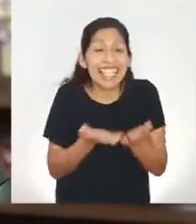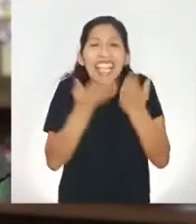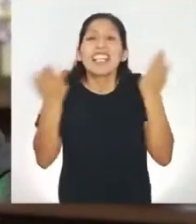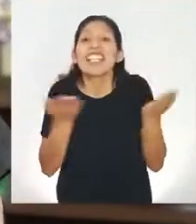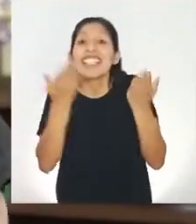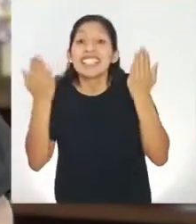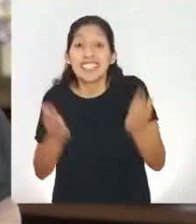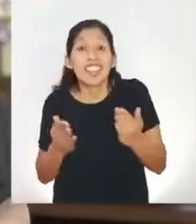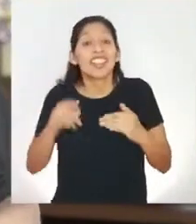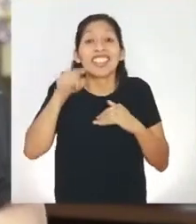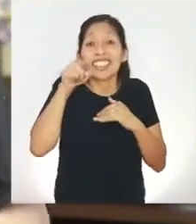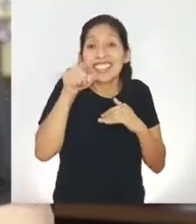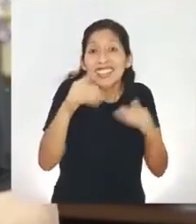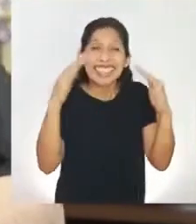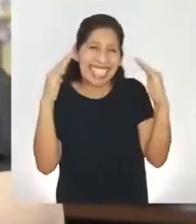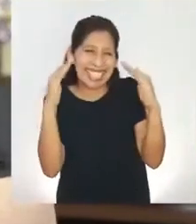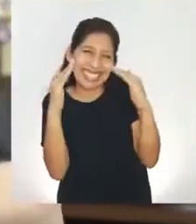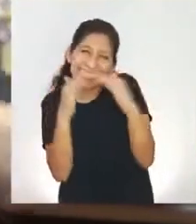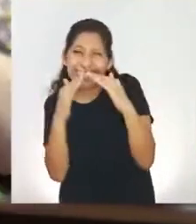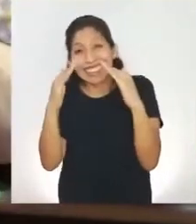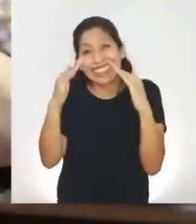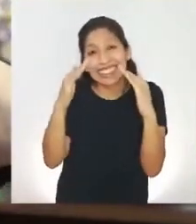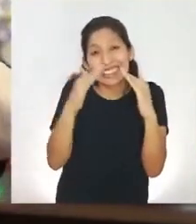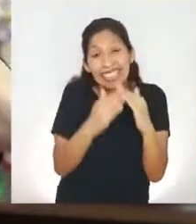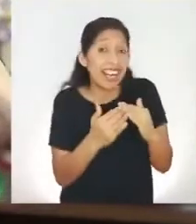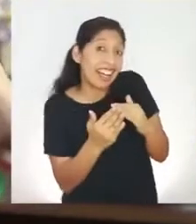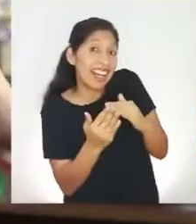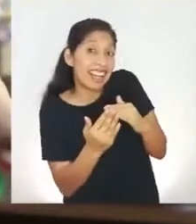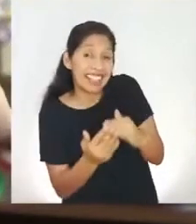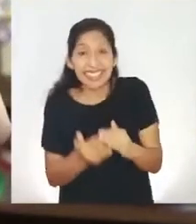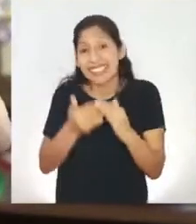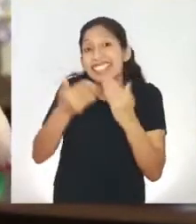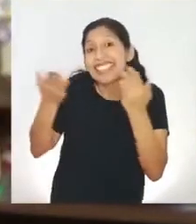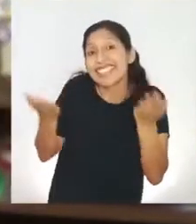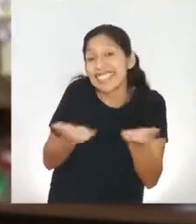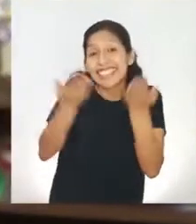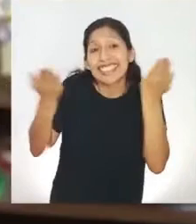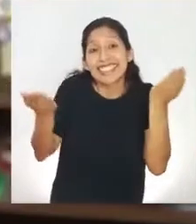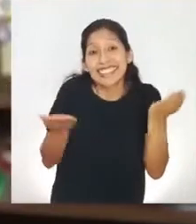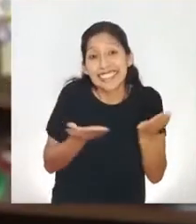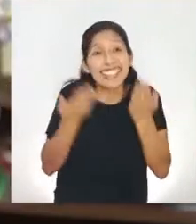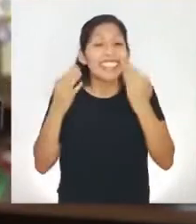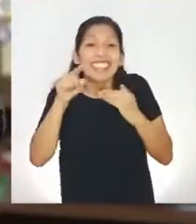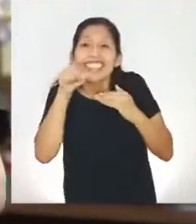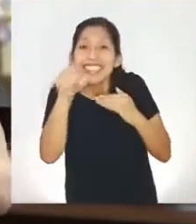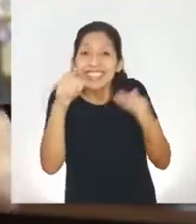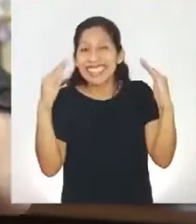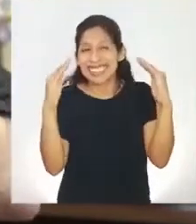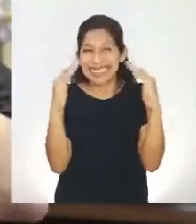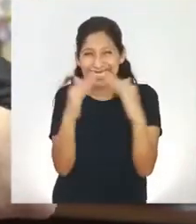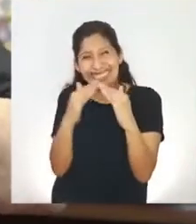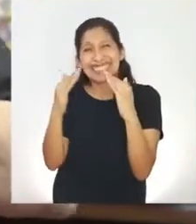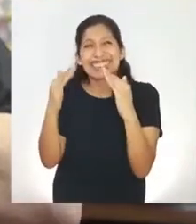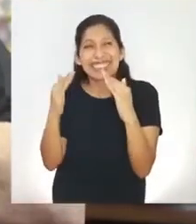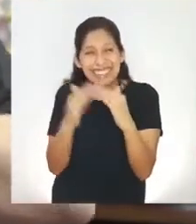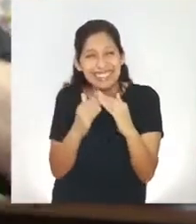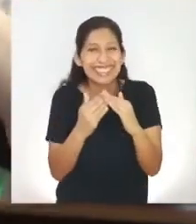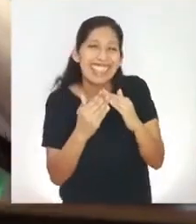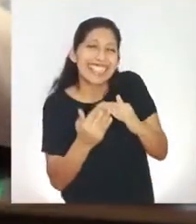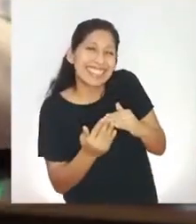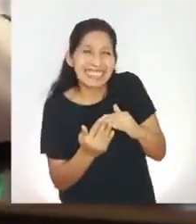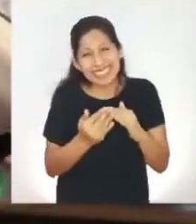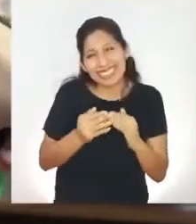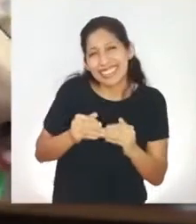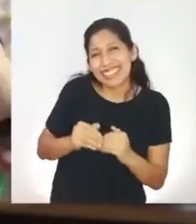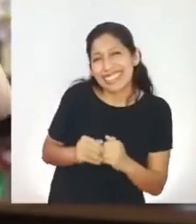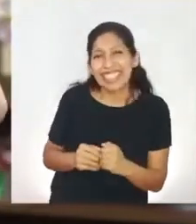Chalhuaschay, chalhuaschay, ¿dónde está tu casita? Chalhuaschay, chalhuaschay, ¿dónde